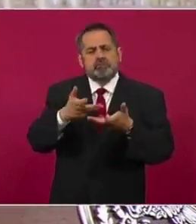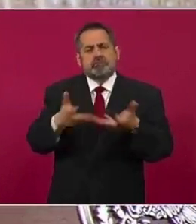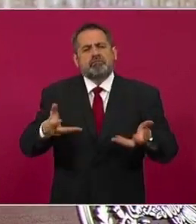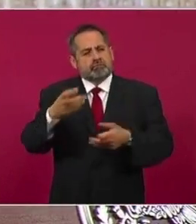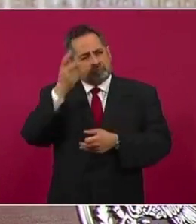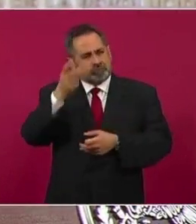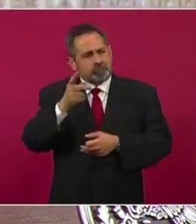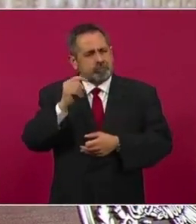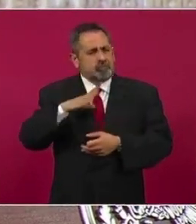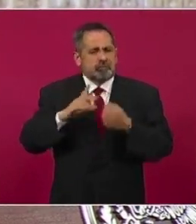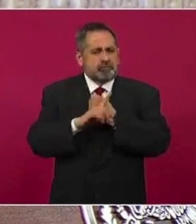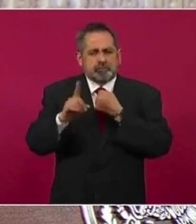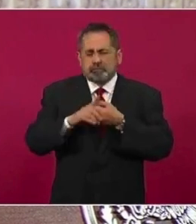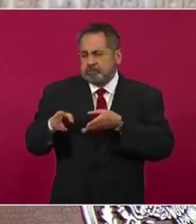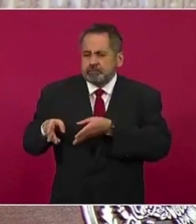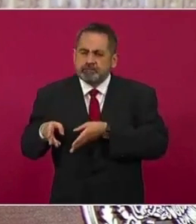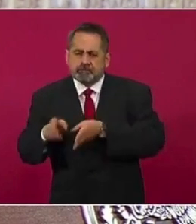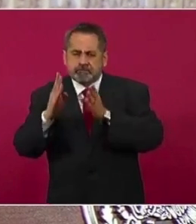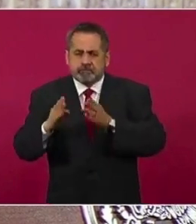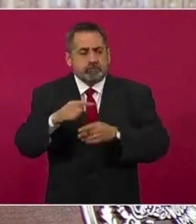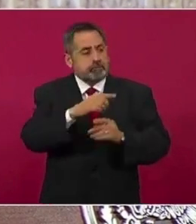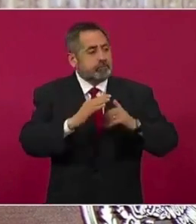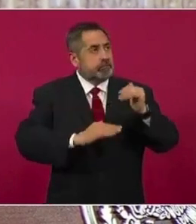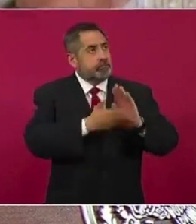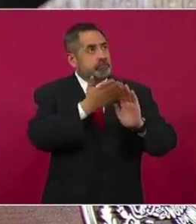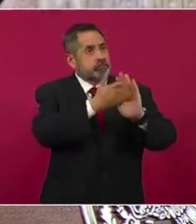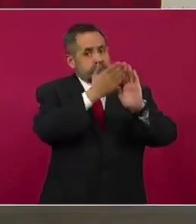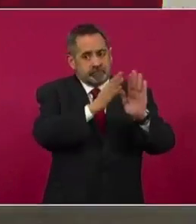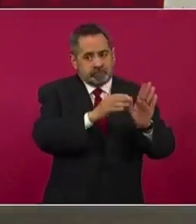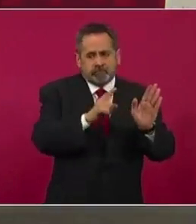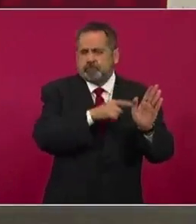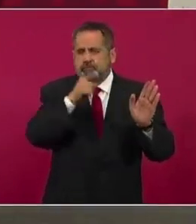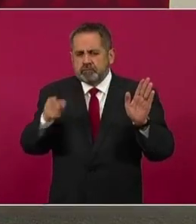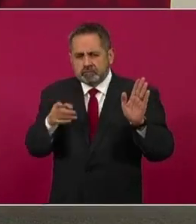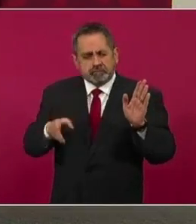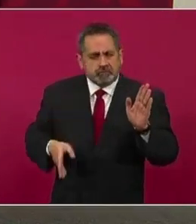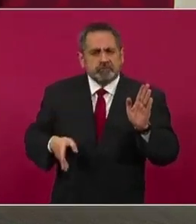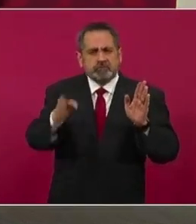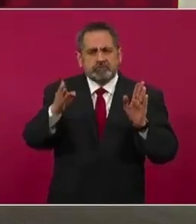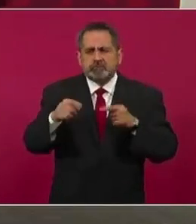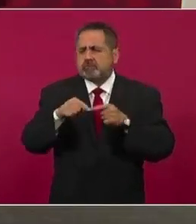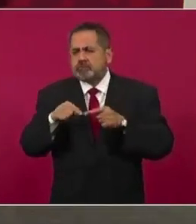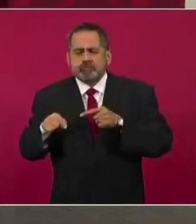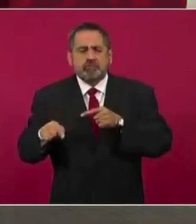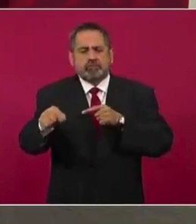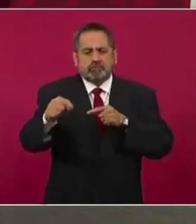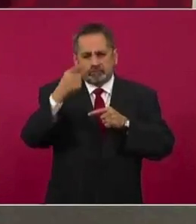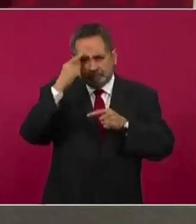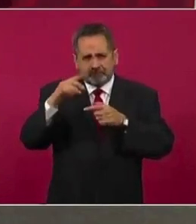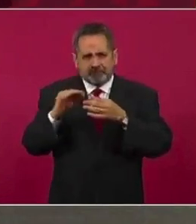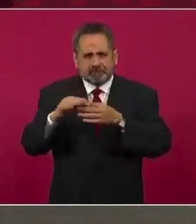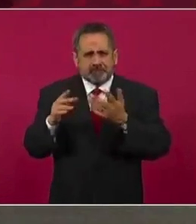es decir, la parte que tienen construida se va a hacer un trazo en